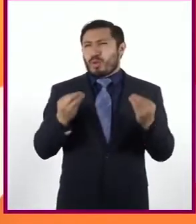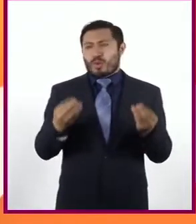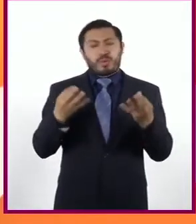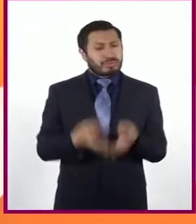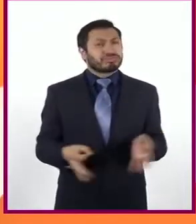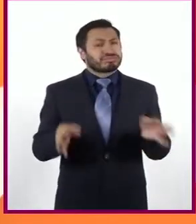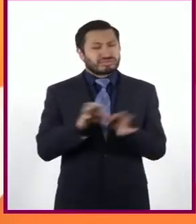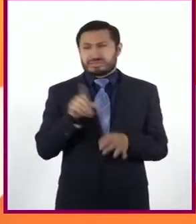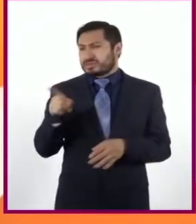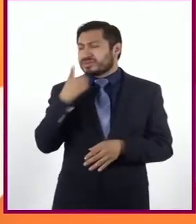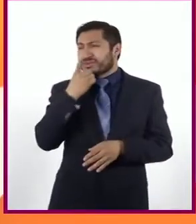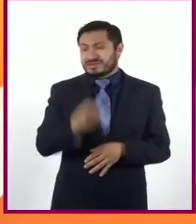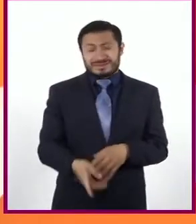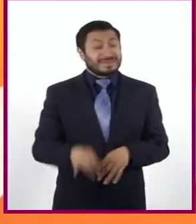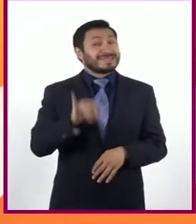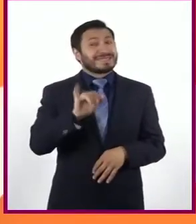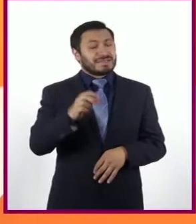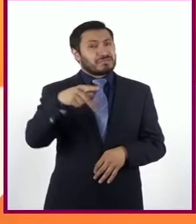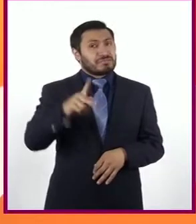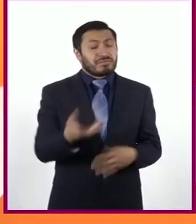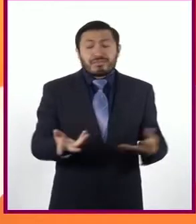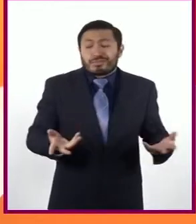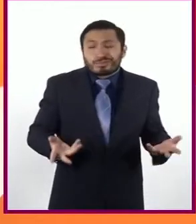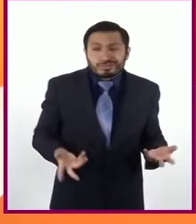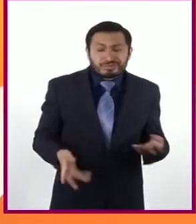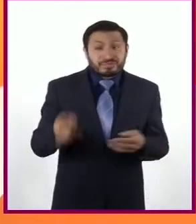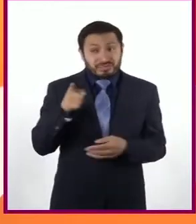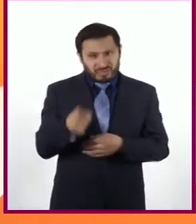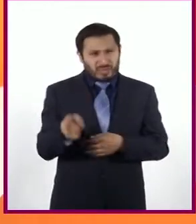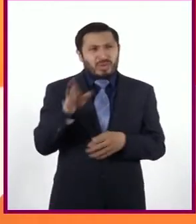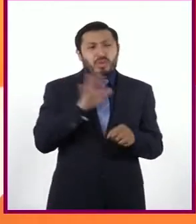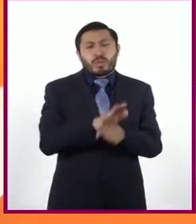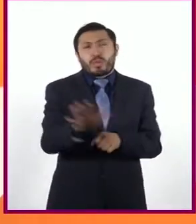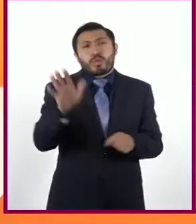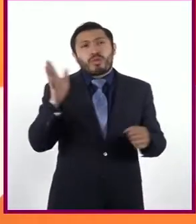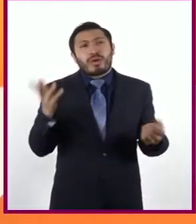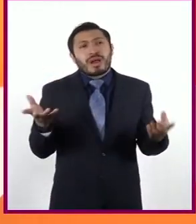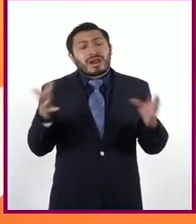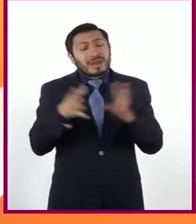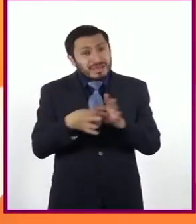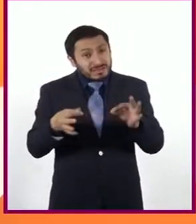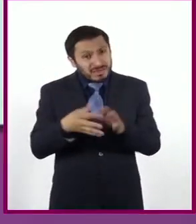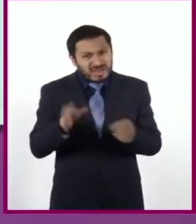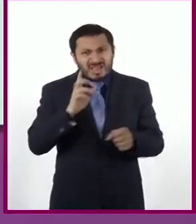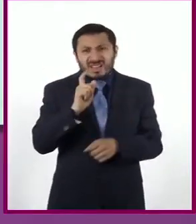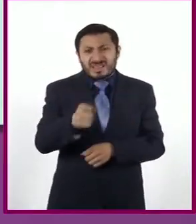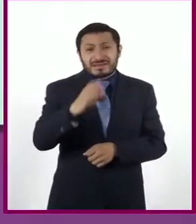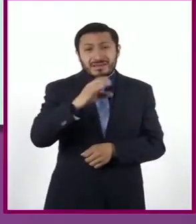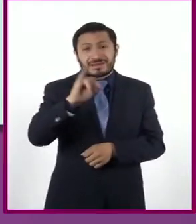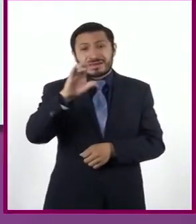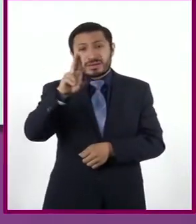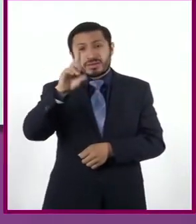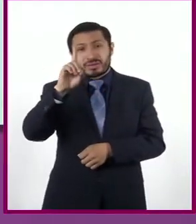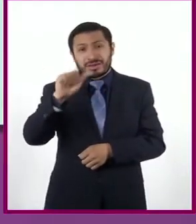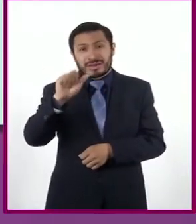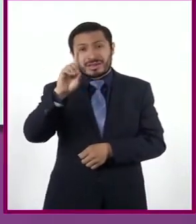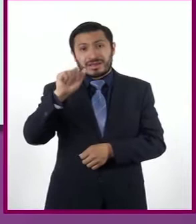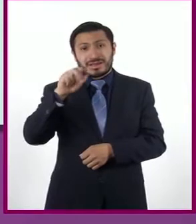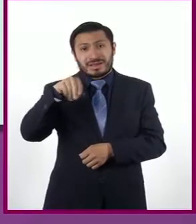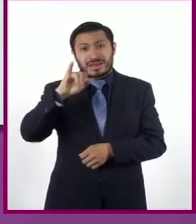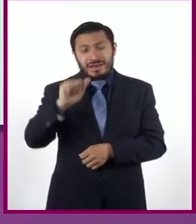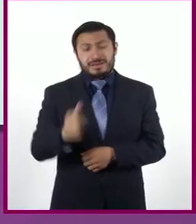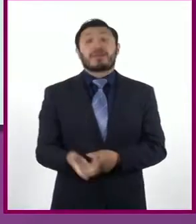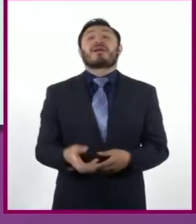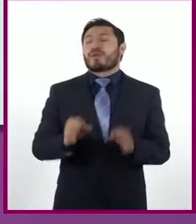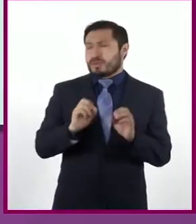nos comentas, pero Claudia, ¿podrías detallar qué es la ciudadanía? Cuando hablamos de